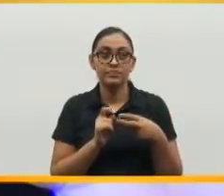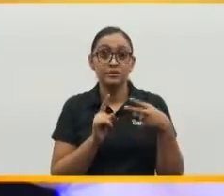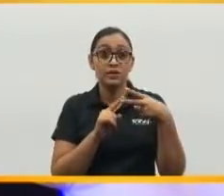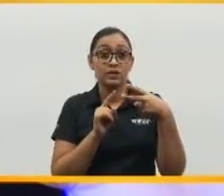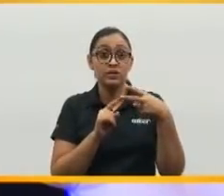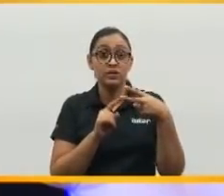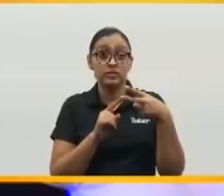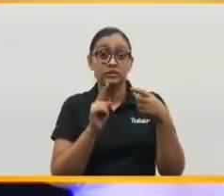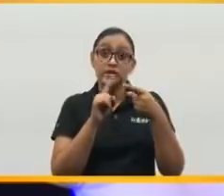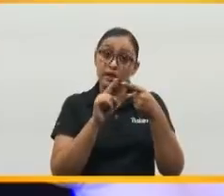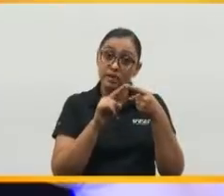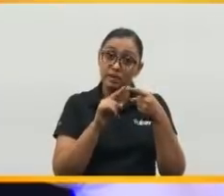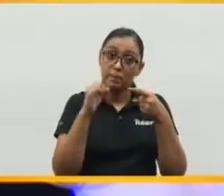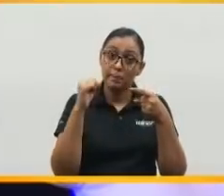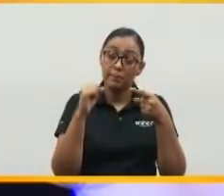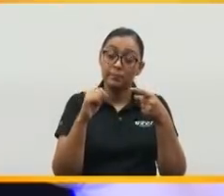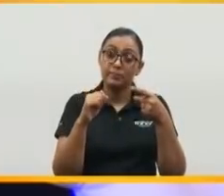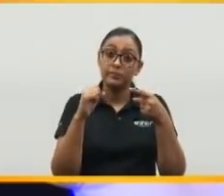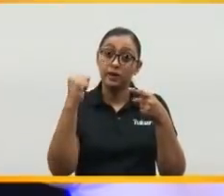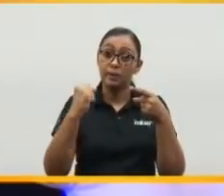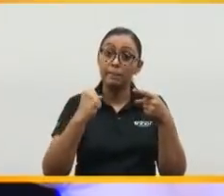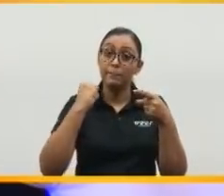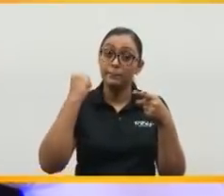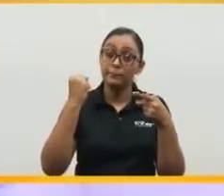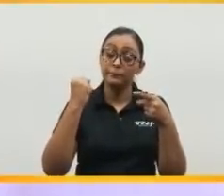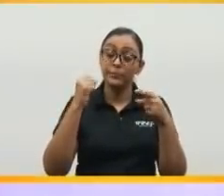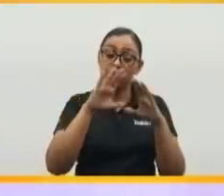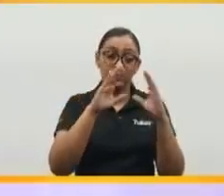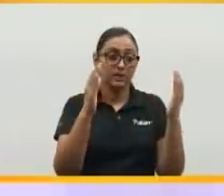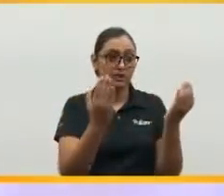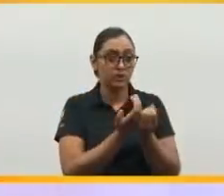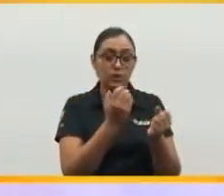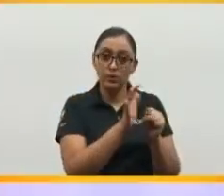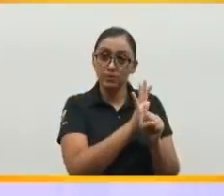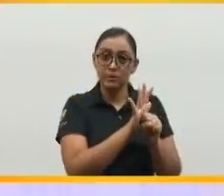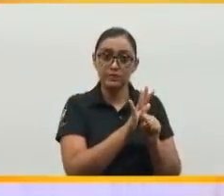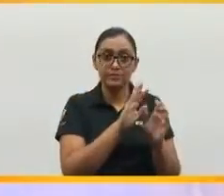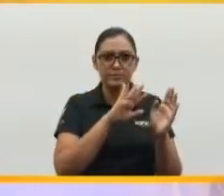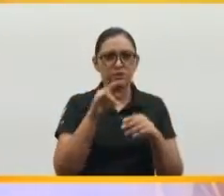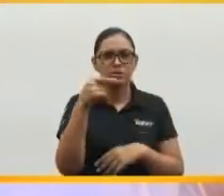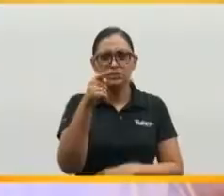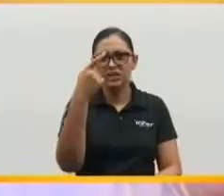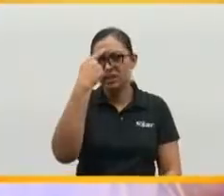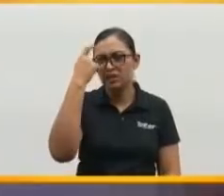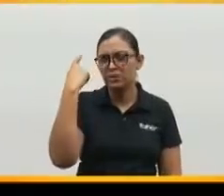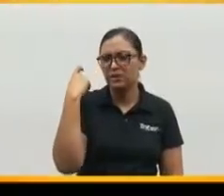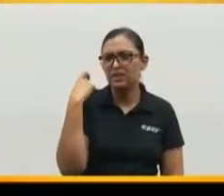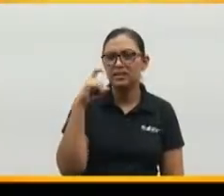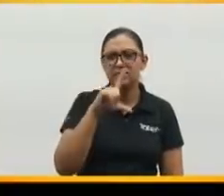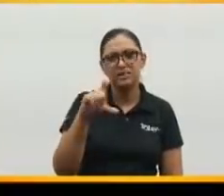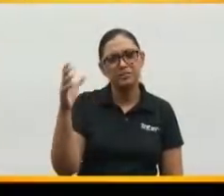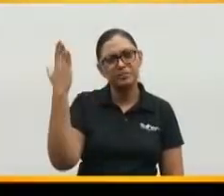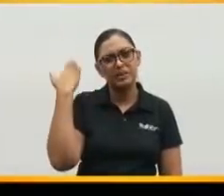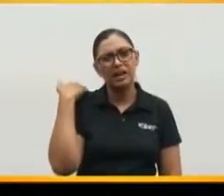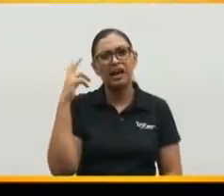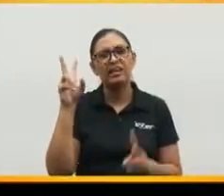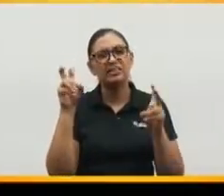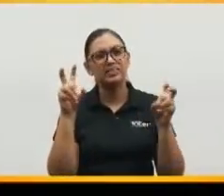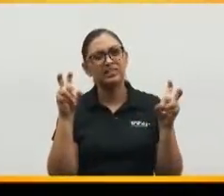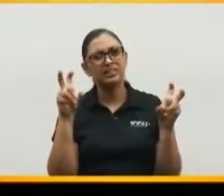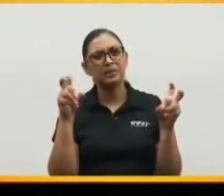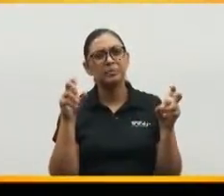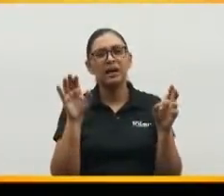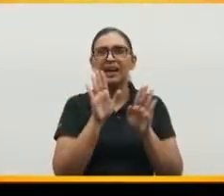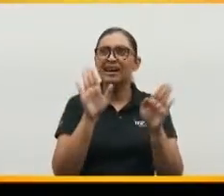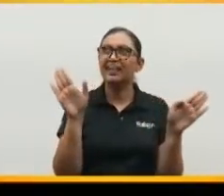sobre el poder de la naturaleza, sino que habló, se recuerda, de unas semanas atrás, de los gadarenos. Y se acuerda que hablamos del poder de Jesús